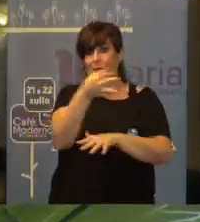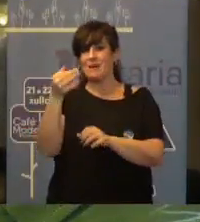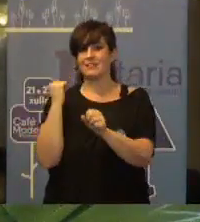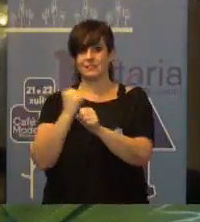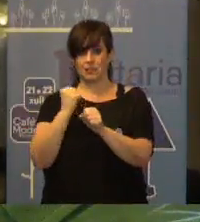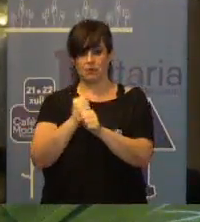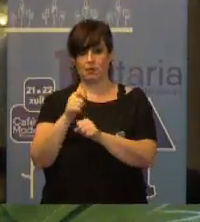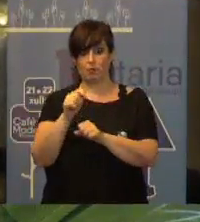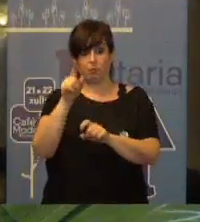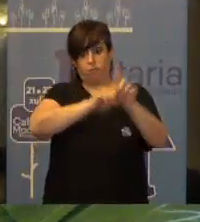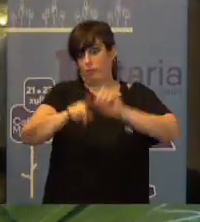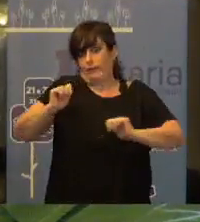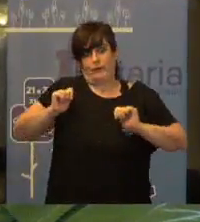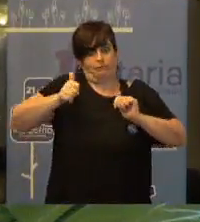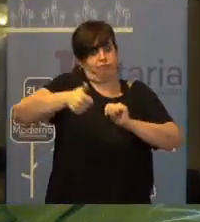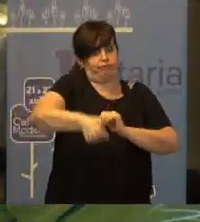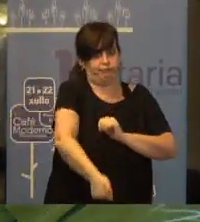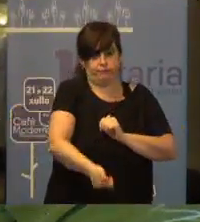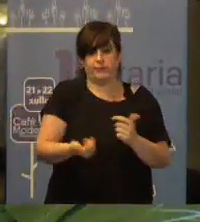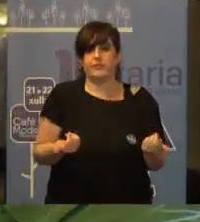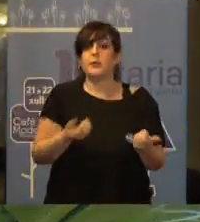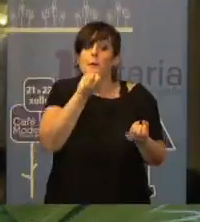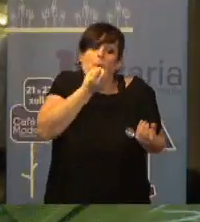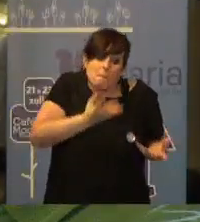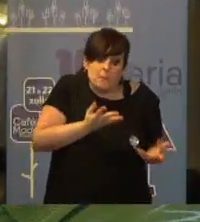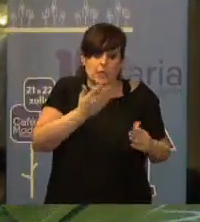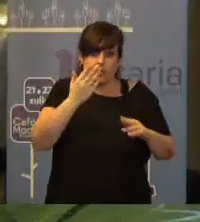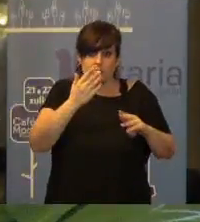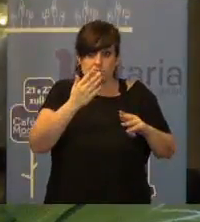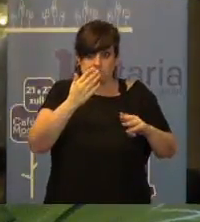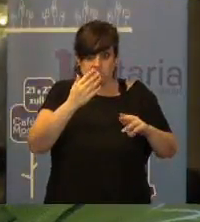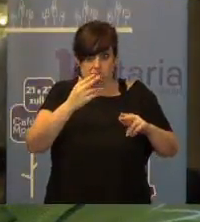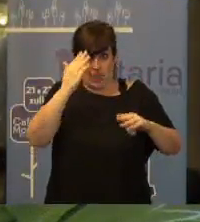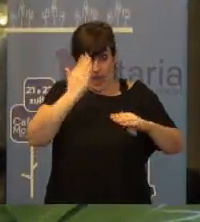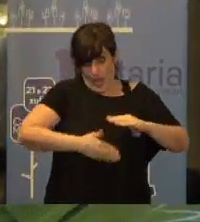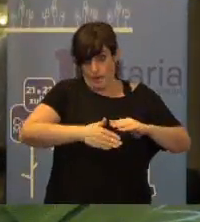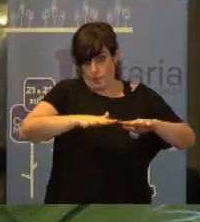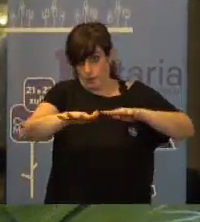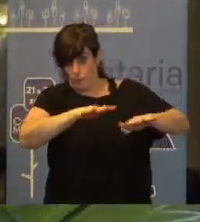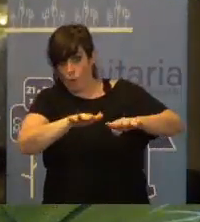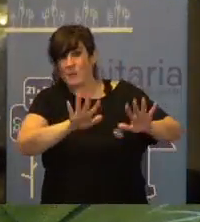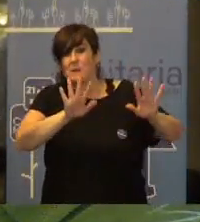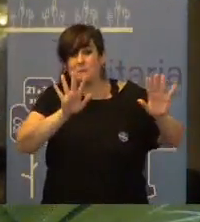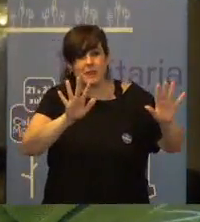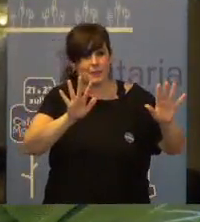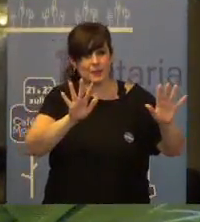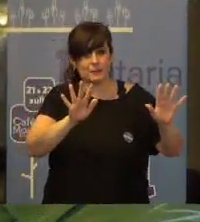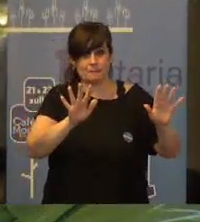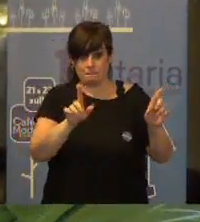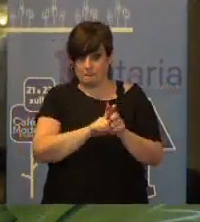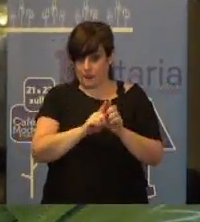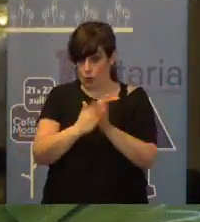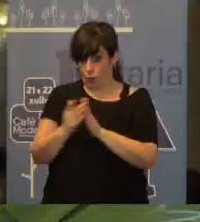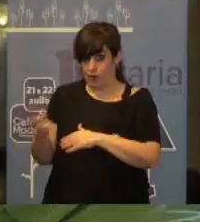sempre. Entón, está ben, movamos os marcos, pero non perdamos un pouco na línea que dice Carlos, de que para